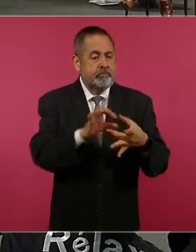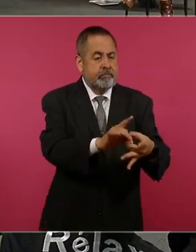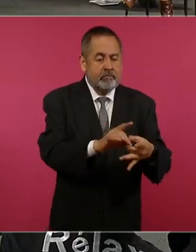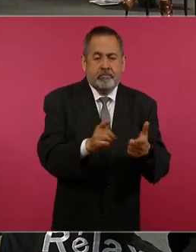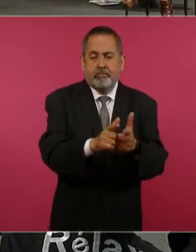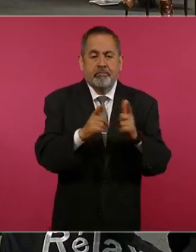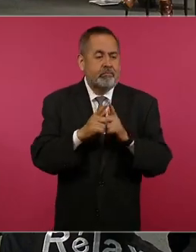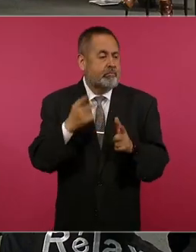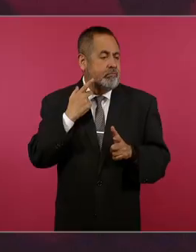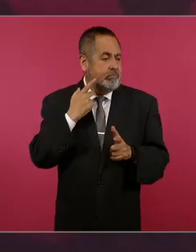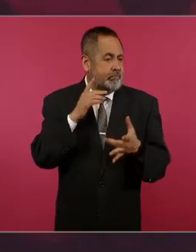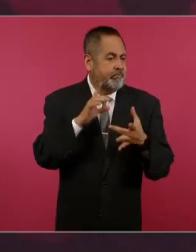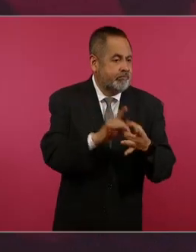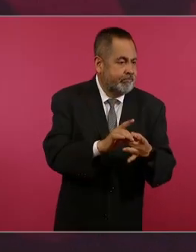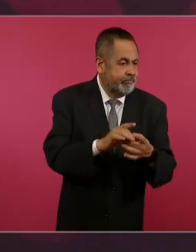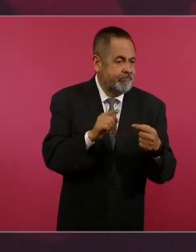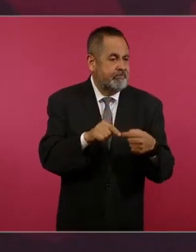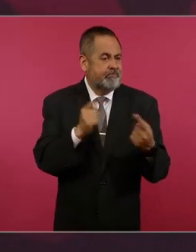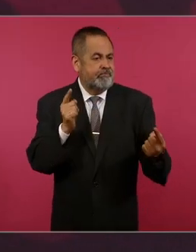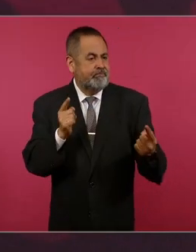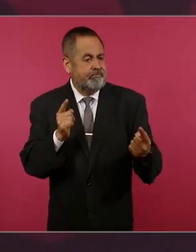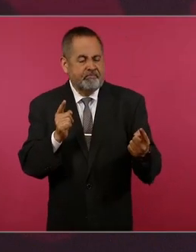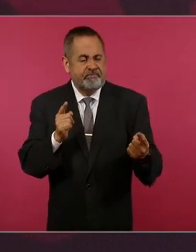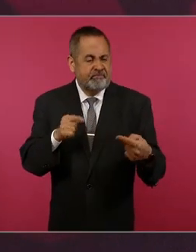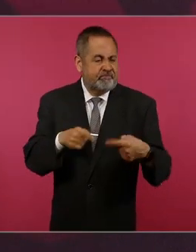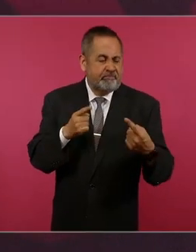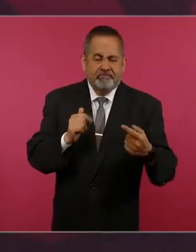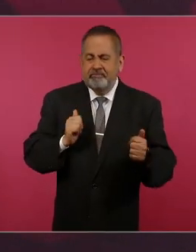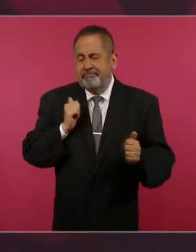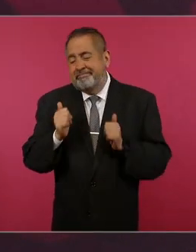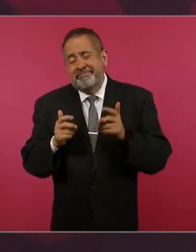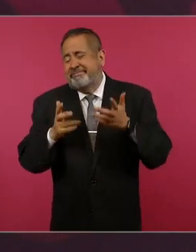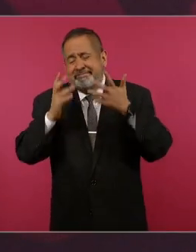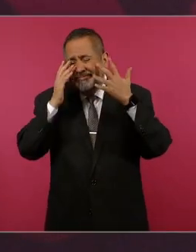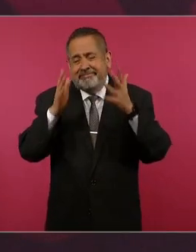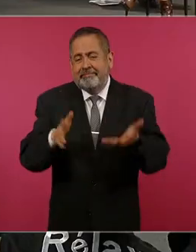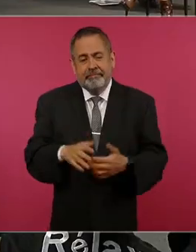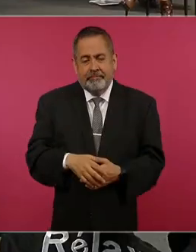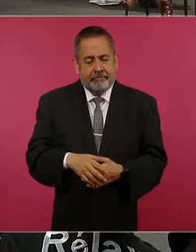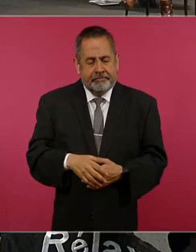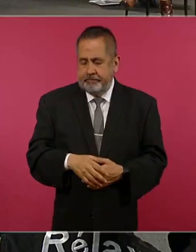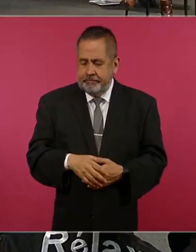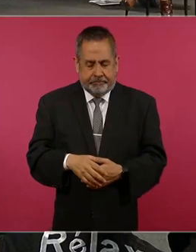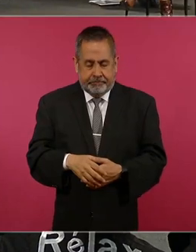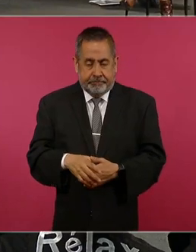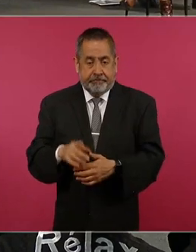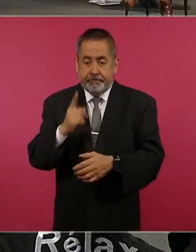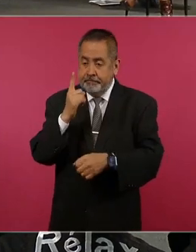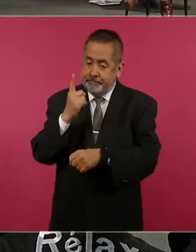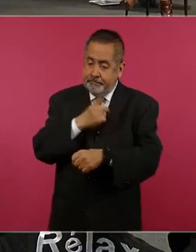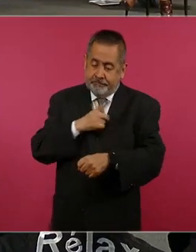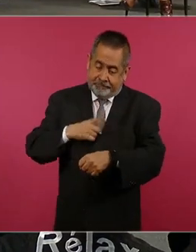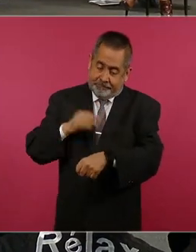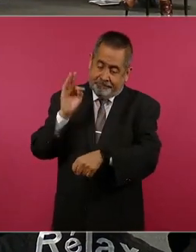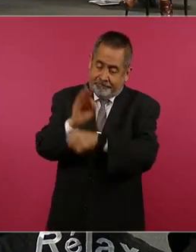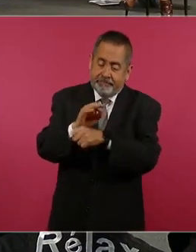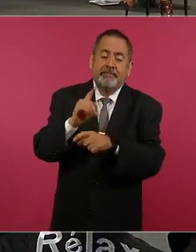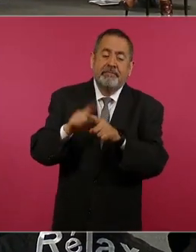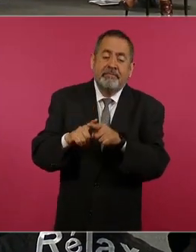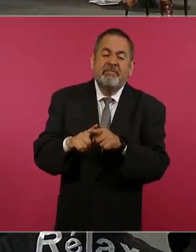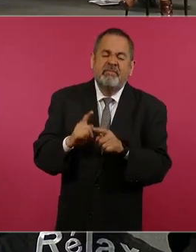y pues debe de protegerse la libertad.